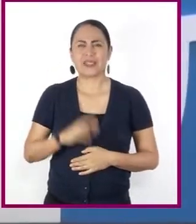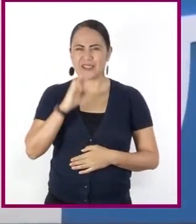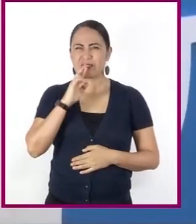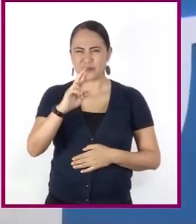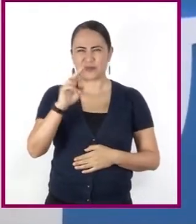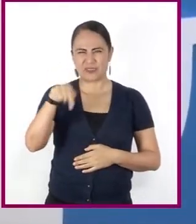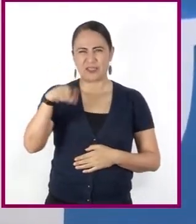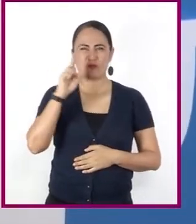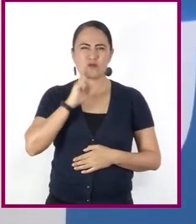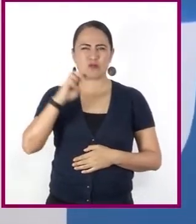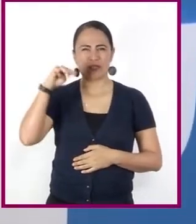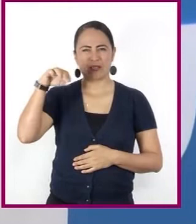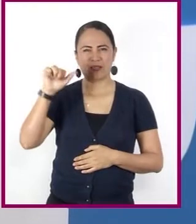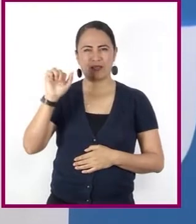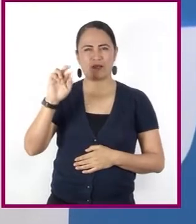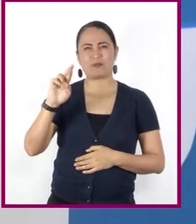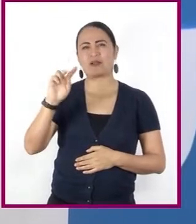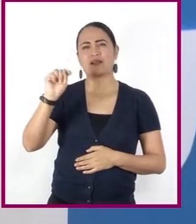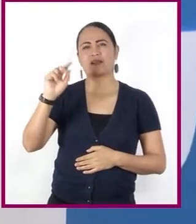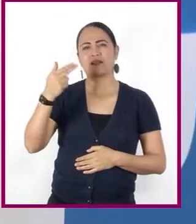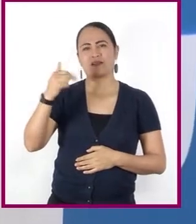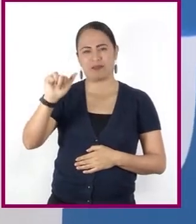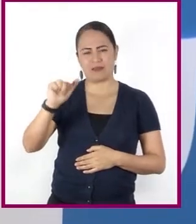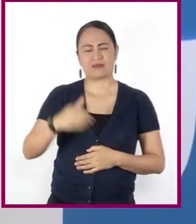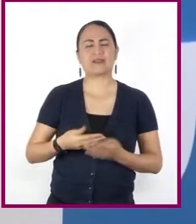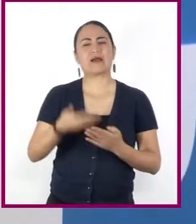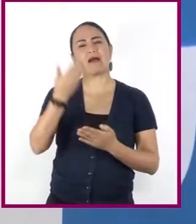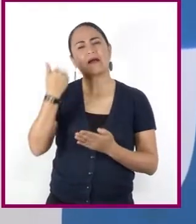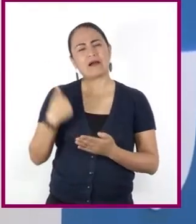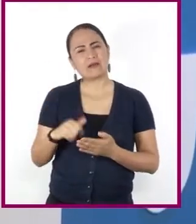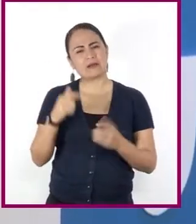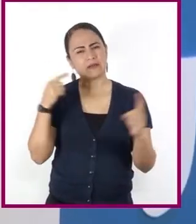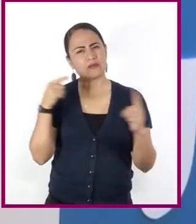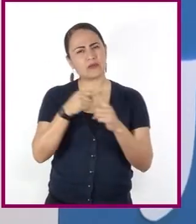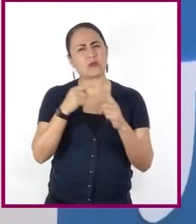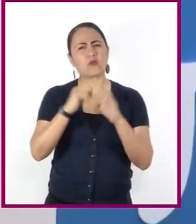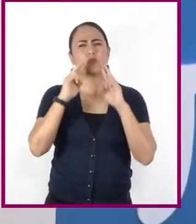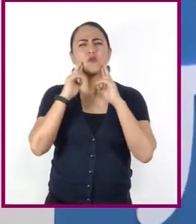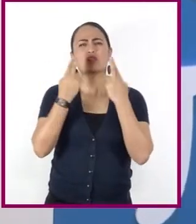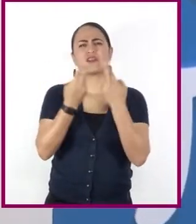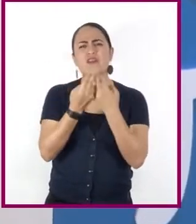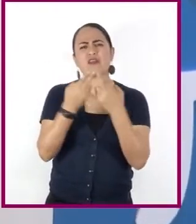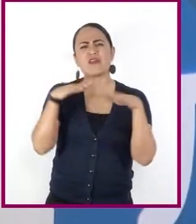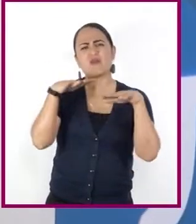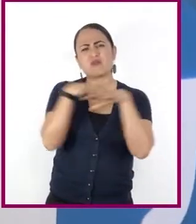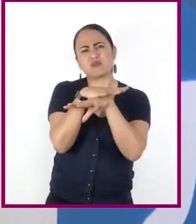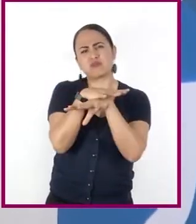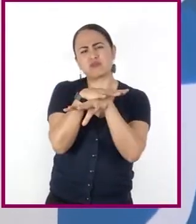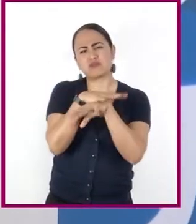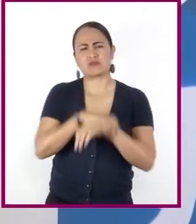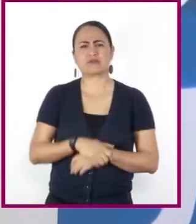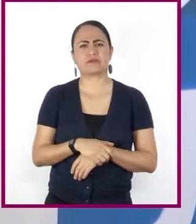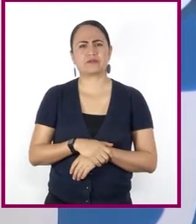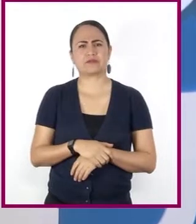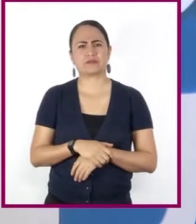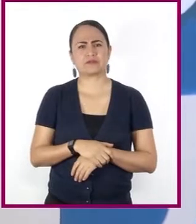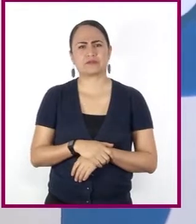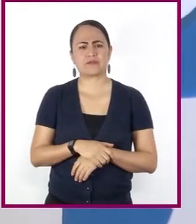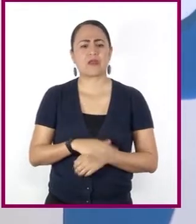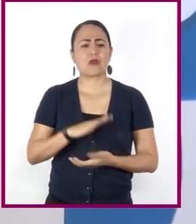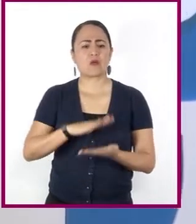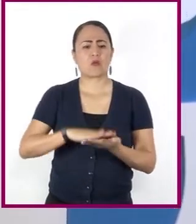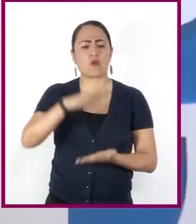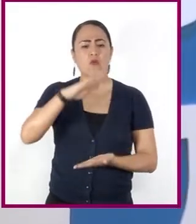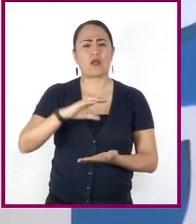de Marta, antes debemos tener claro a qué unidades vamos a convertir, a qué tipo de magnitud consideran